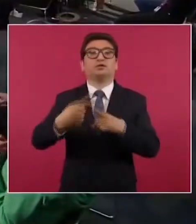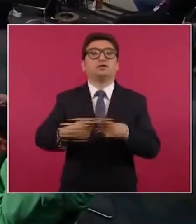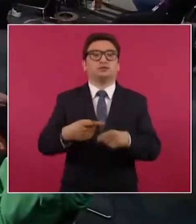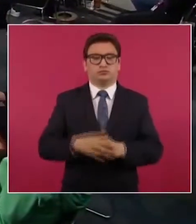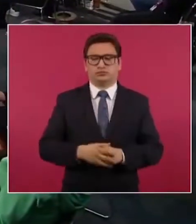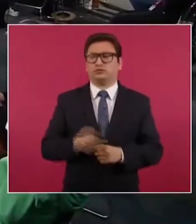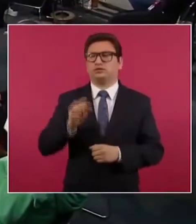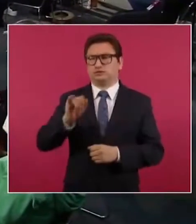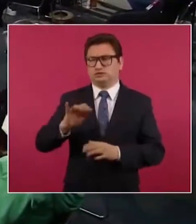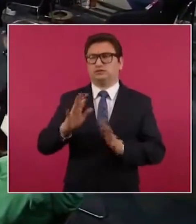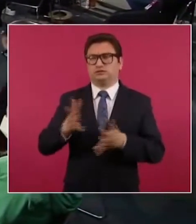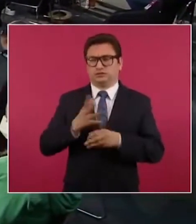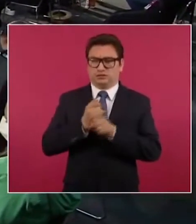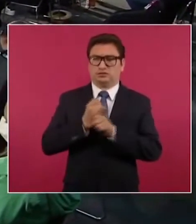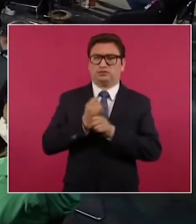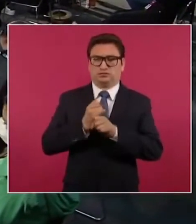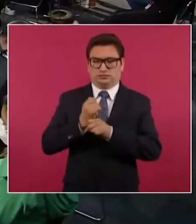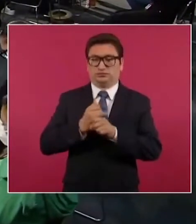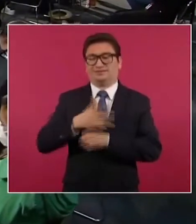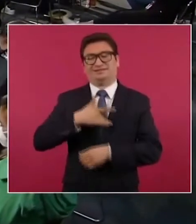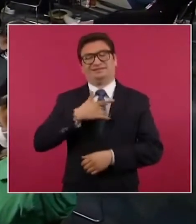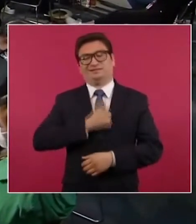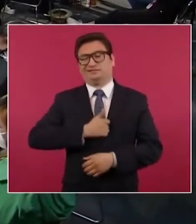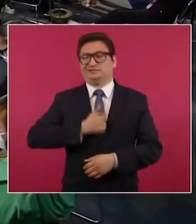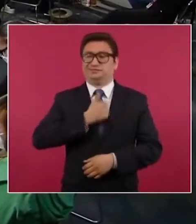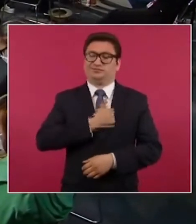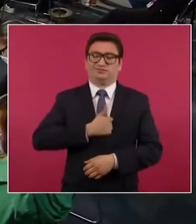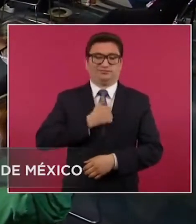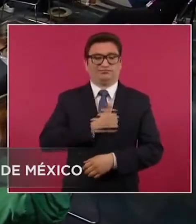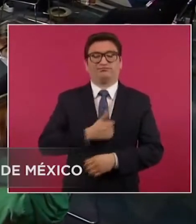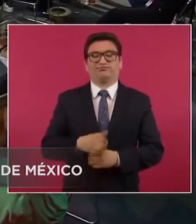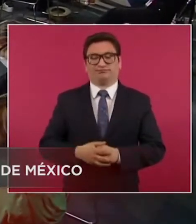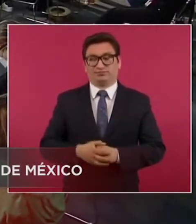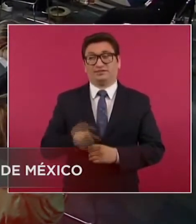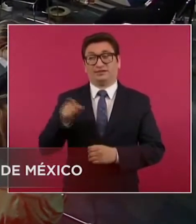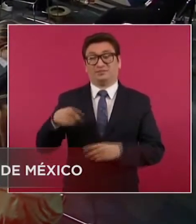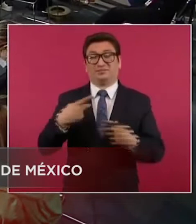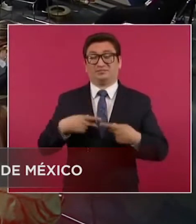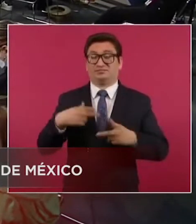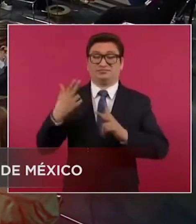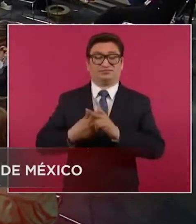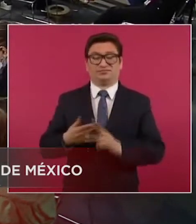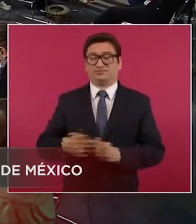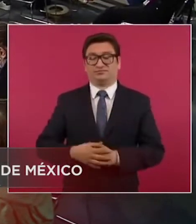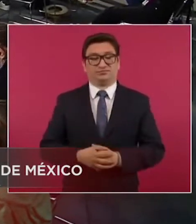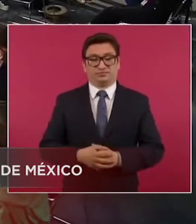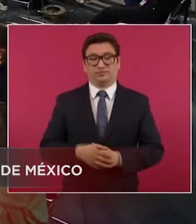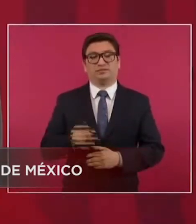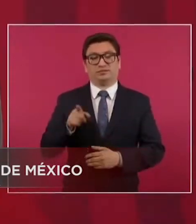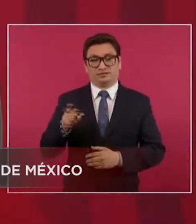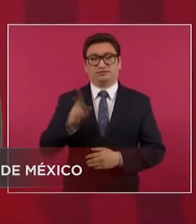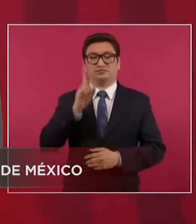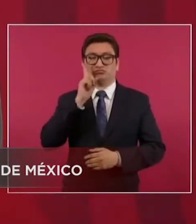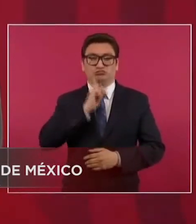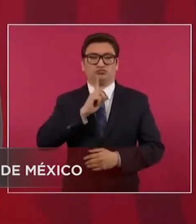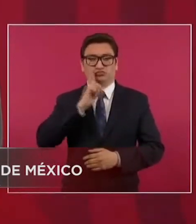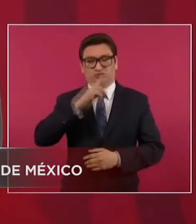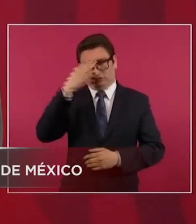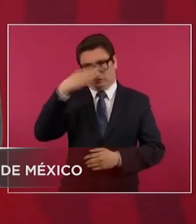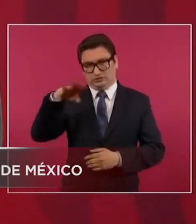Sí, estamos ya investigando, muy lamentable ese asesinato de esta